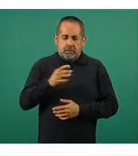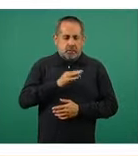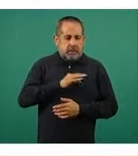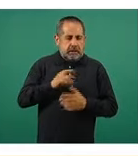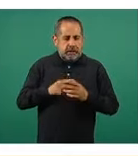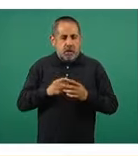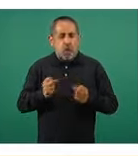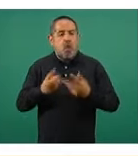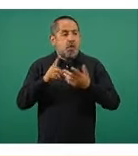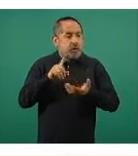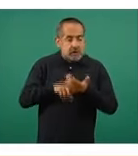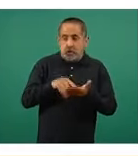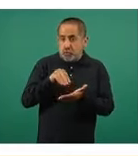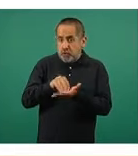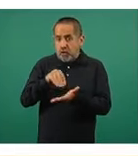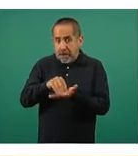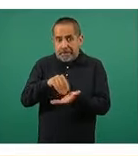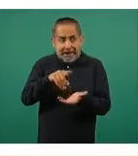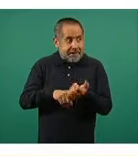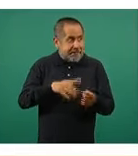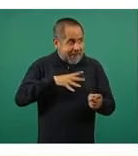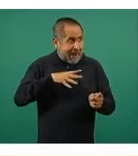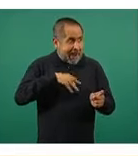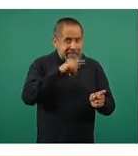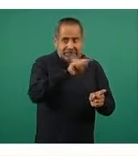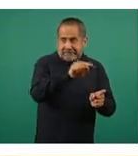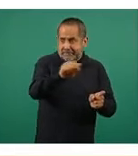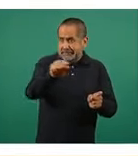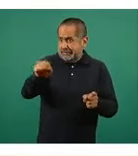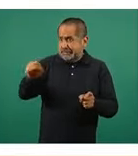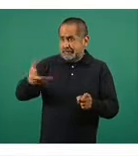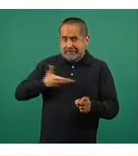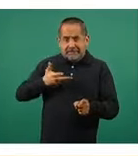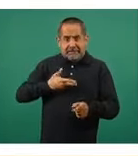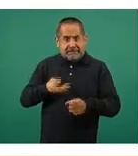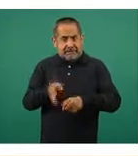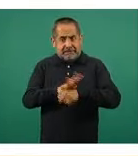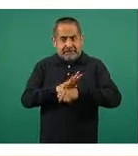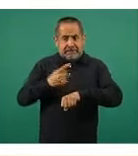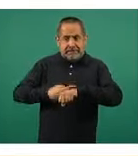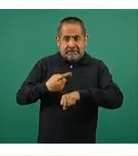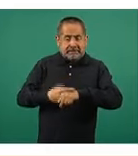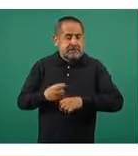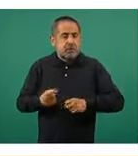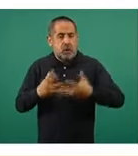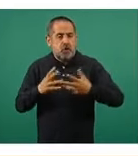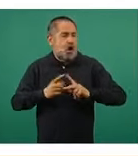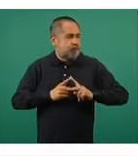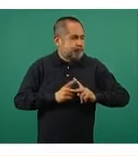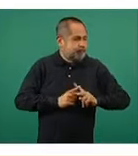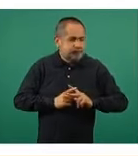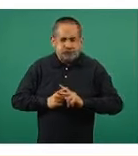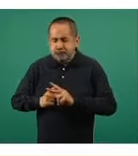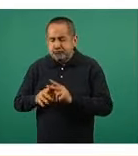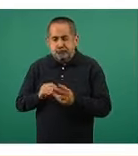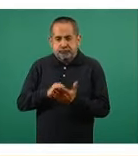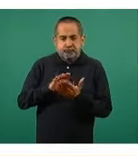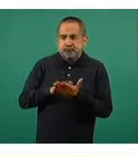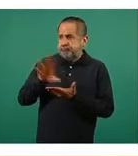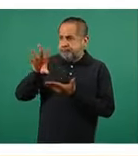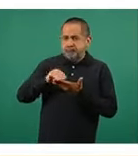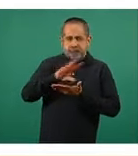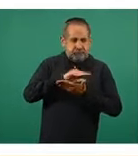de casos activos, es decir, aquellos que todavía se encuentran presentando la enfermedad, de acuerdo al registro que tenemos en el Sistema Nacional